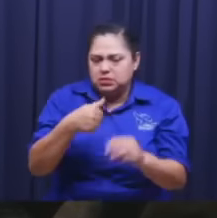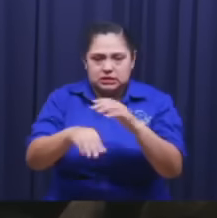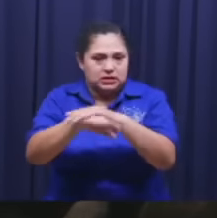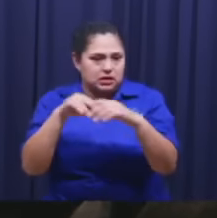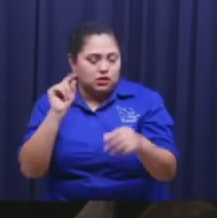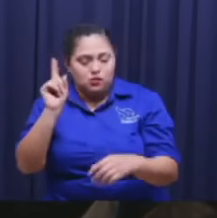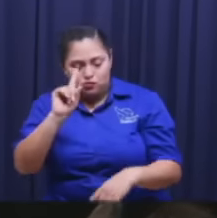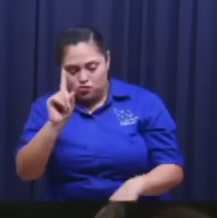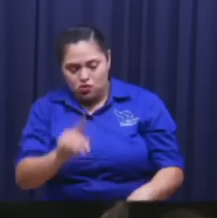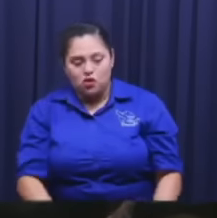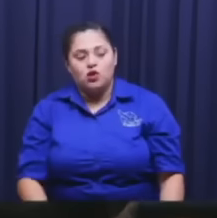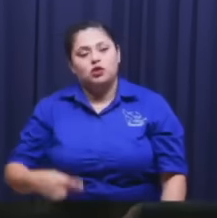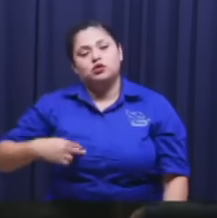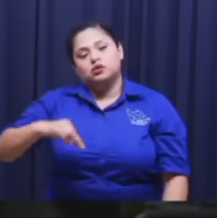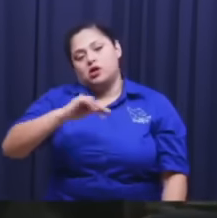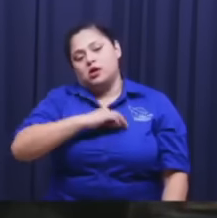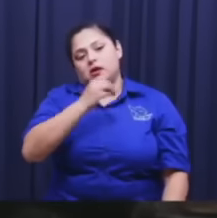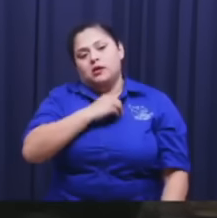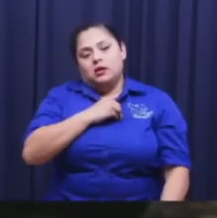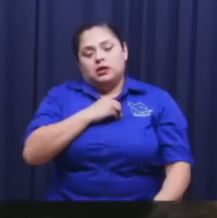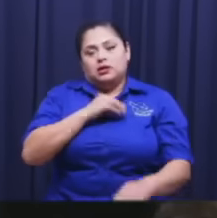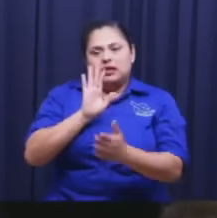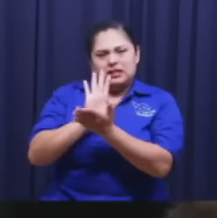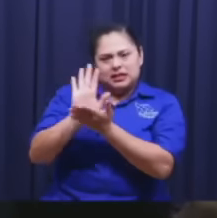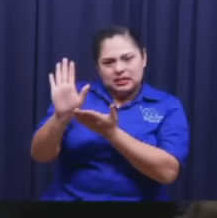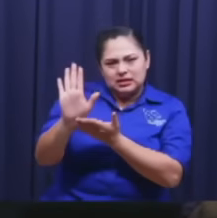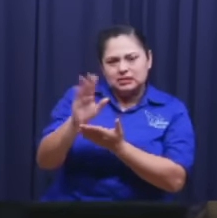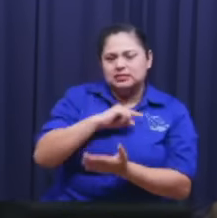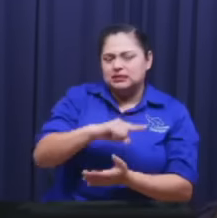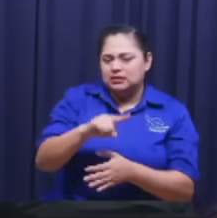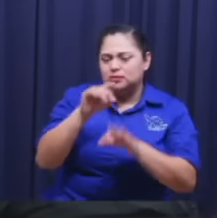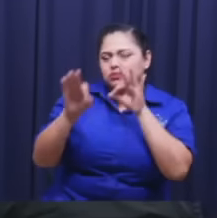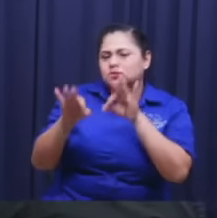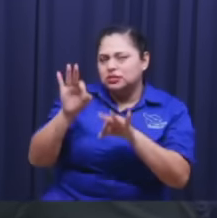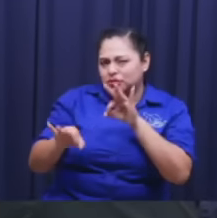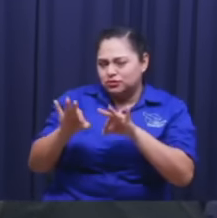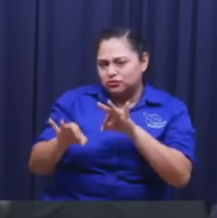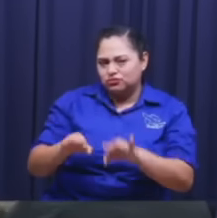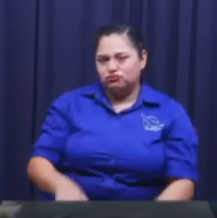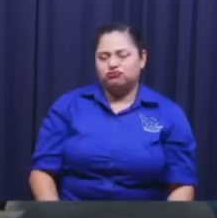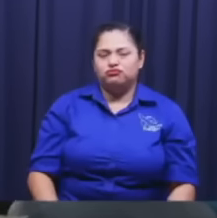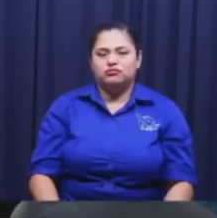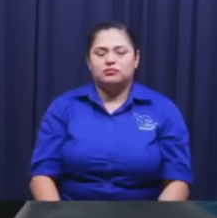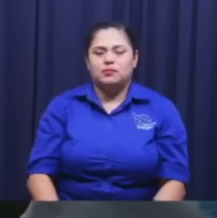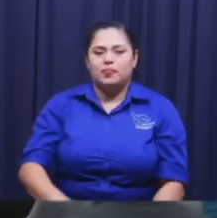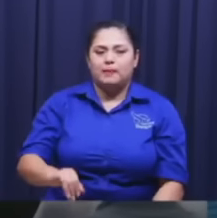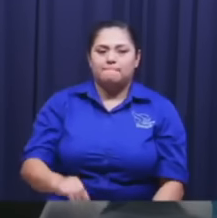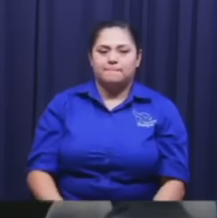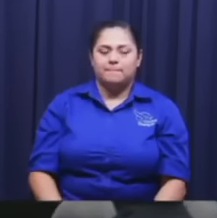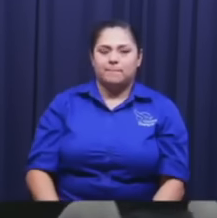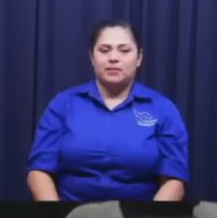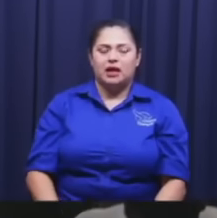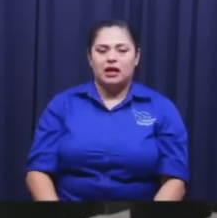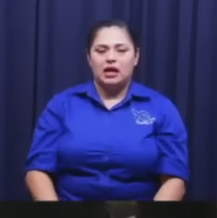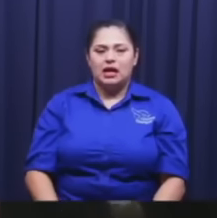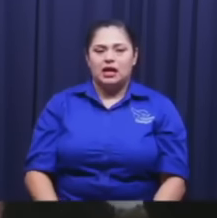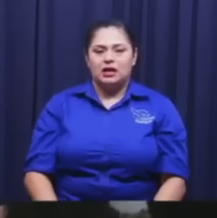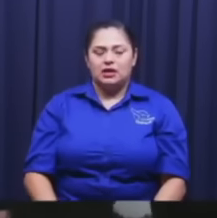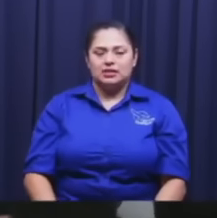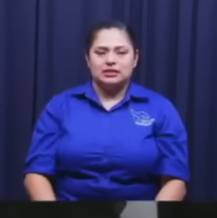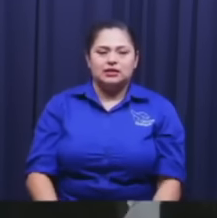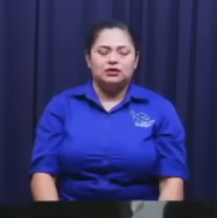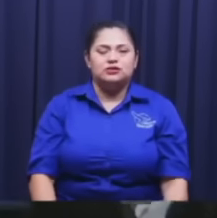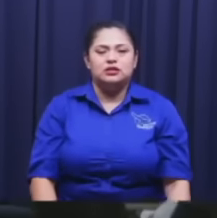Entonces, queremos resistir. Seamos juiciosos. Seamos reflexivos,